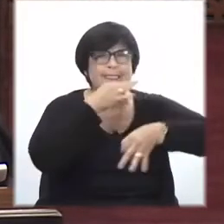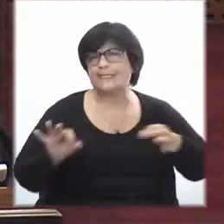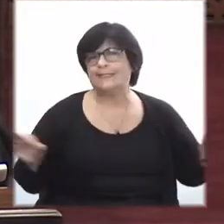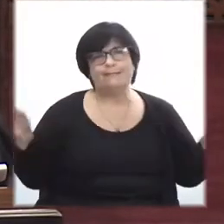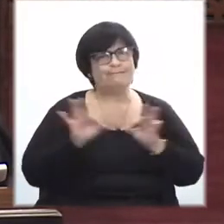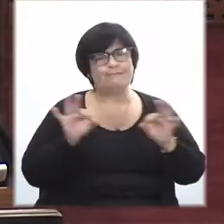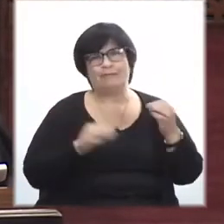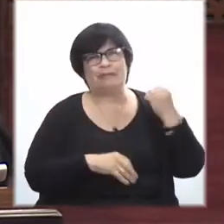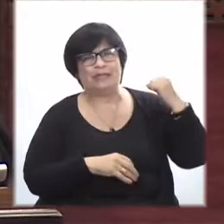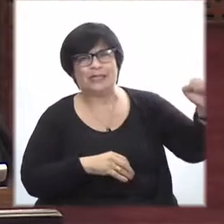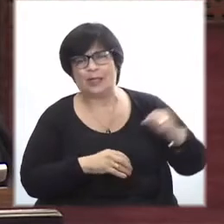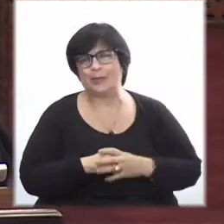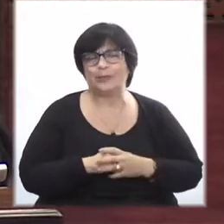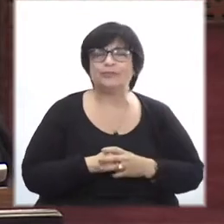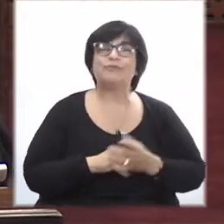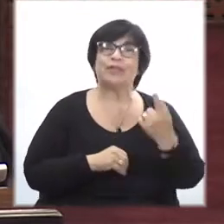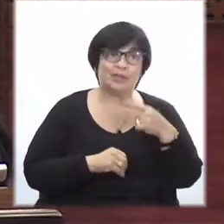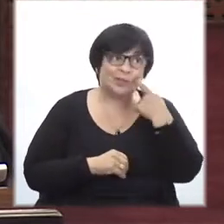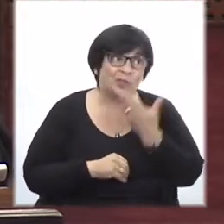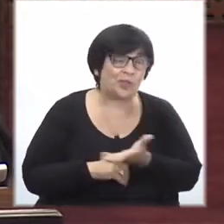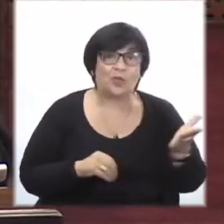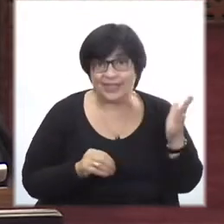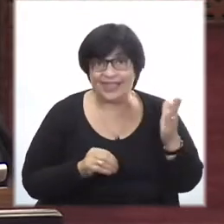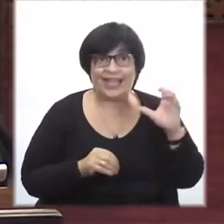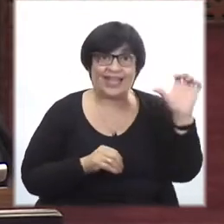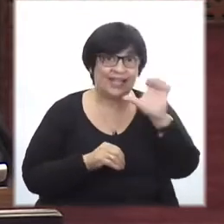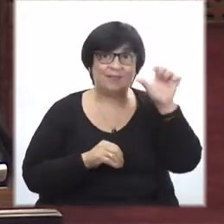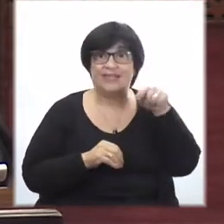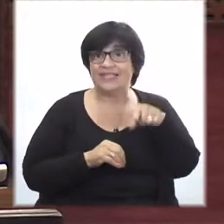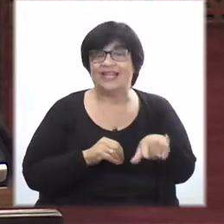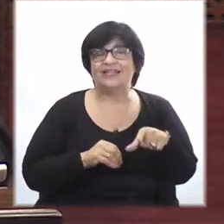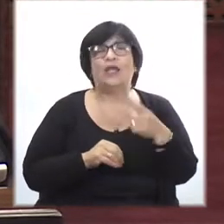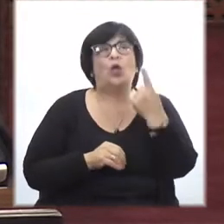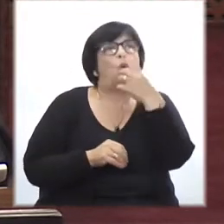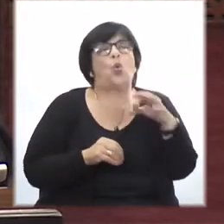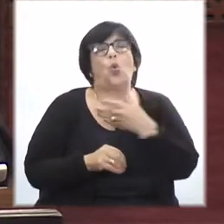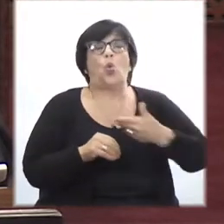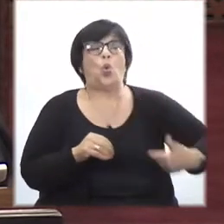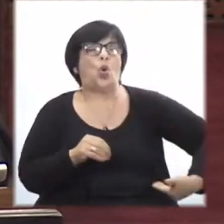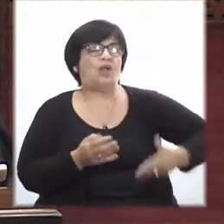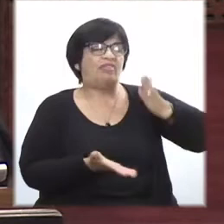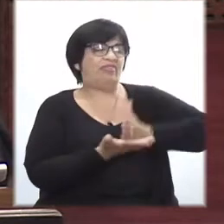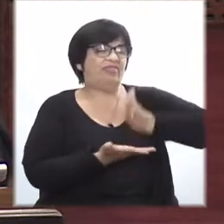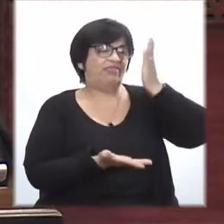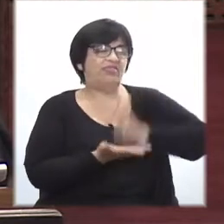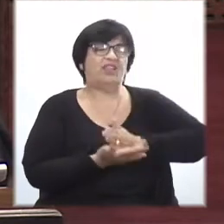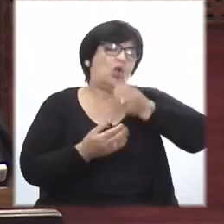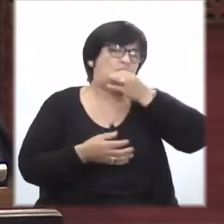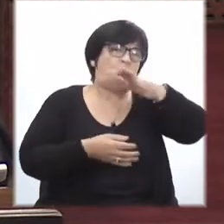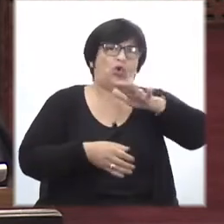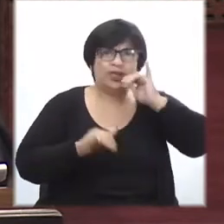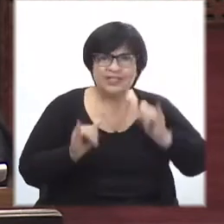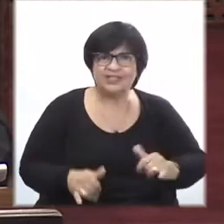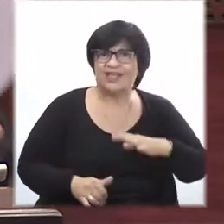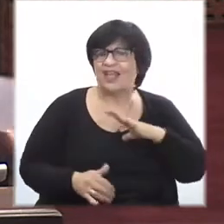se infringen, dando a entender que estas empresas oligopólicas son titulares de derechos ilimitados al margen